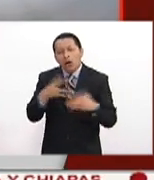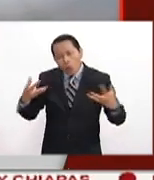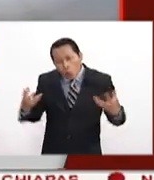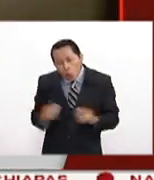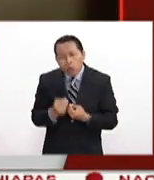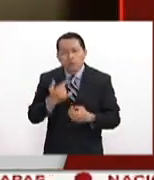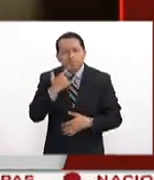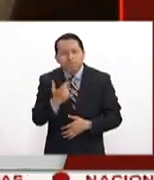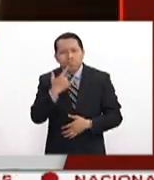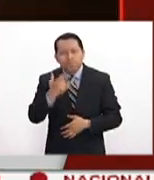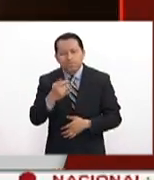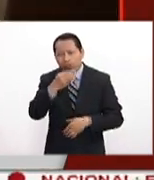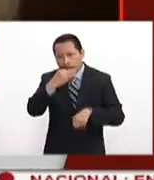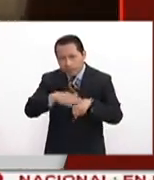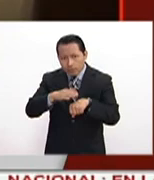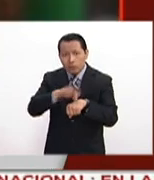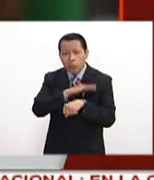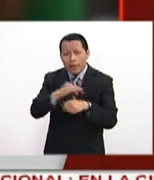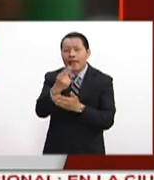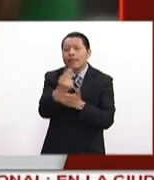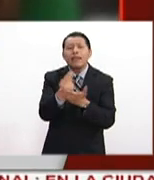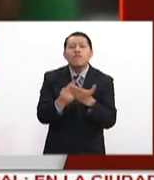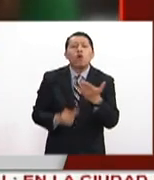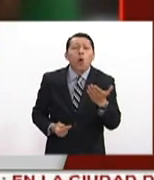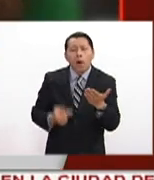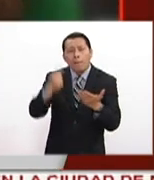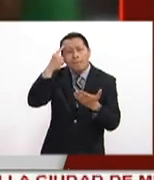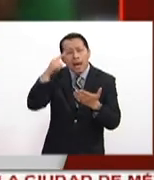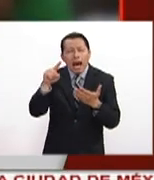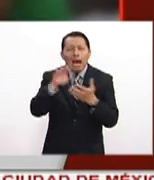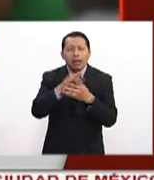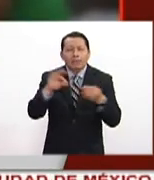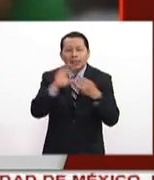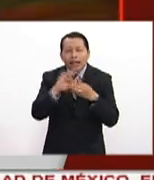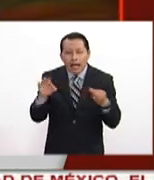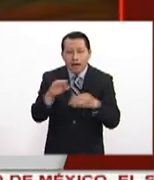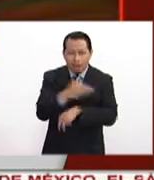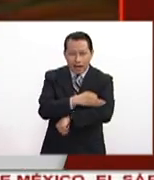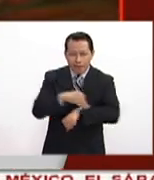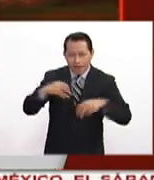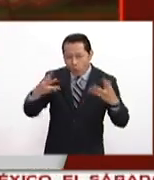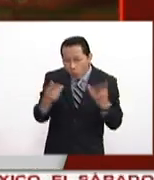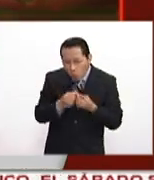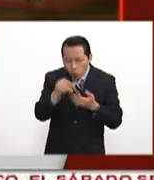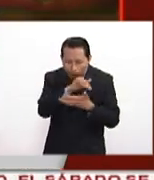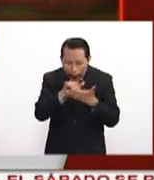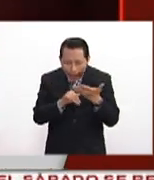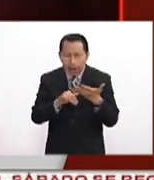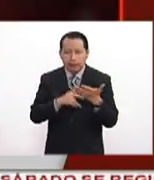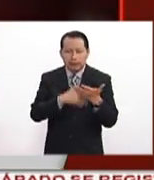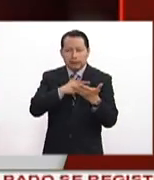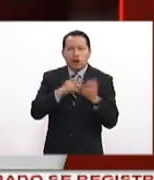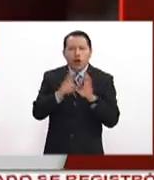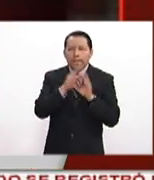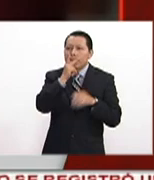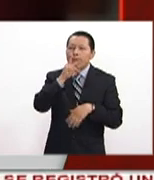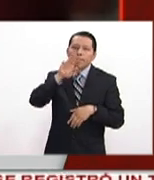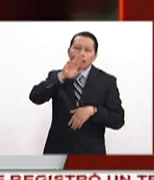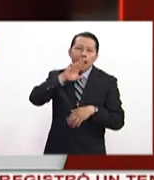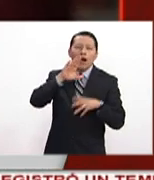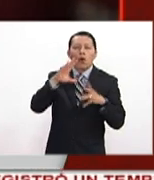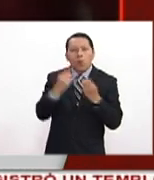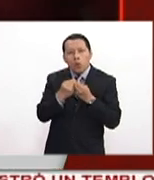haciéndoles o invitándoles a que a través de sus dibujos nos cuenten cómo viven la lectura en familia, ¿no? Cómo lo hacen con papá, con mamá, con